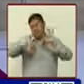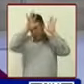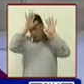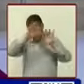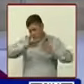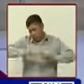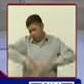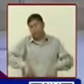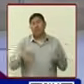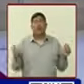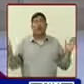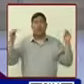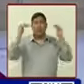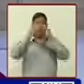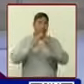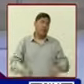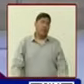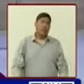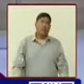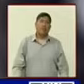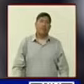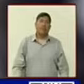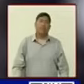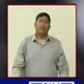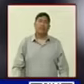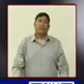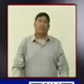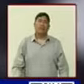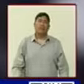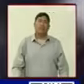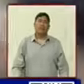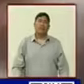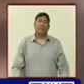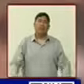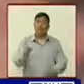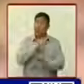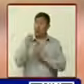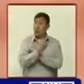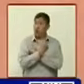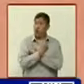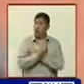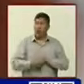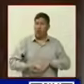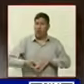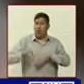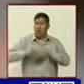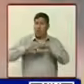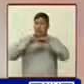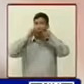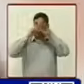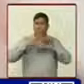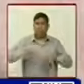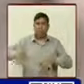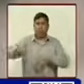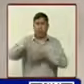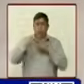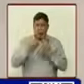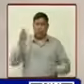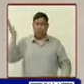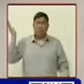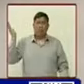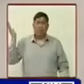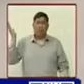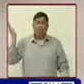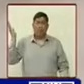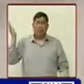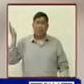de días terribles para la ciudad de La Paz. La precipitación acumulada en la cuenca del Choqueyapu, que es